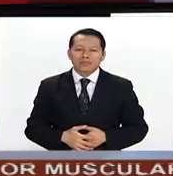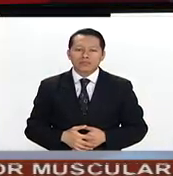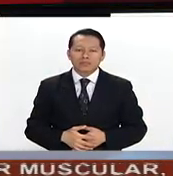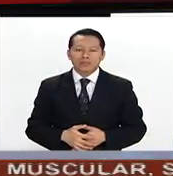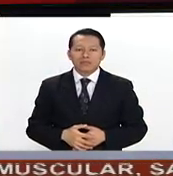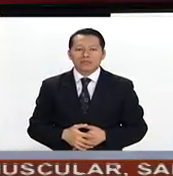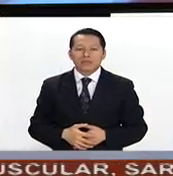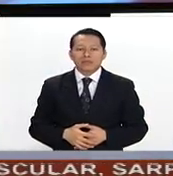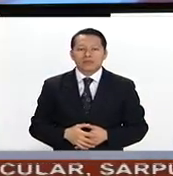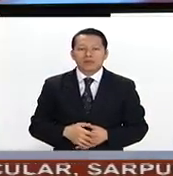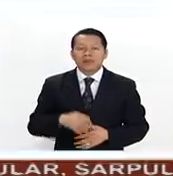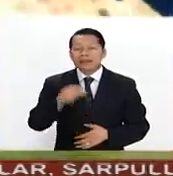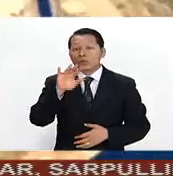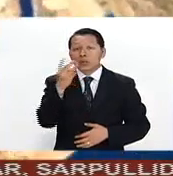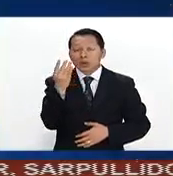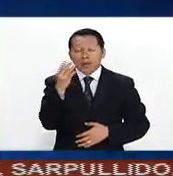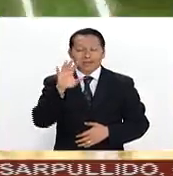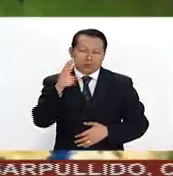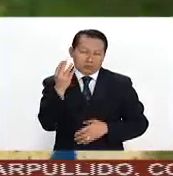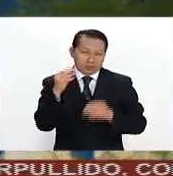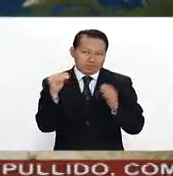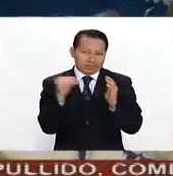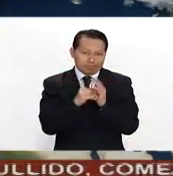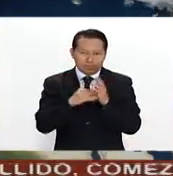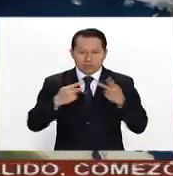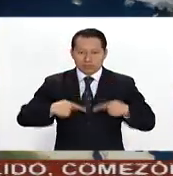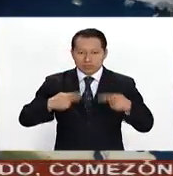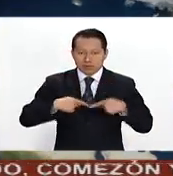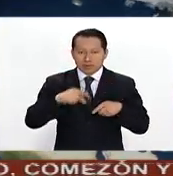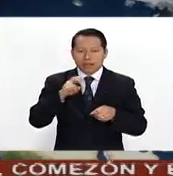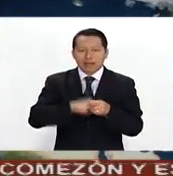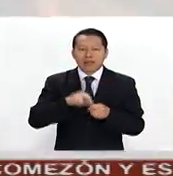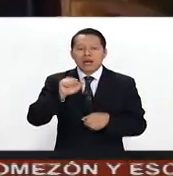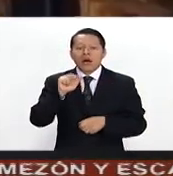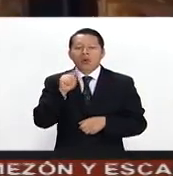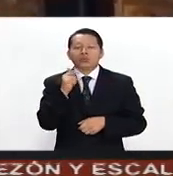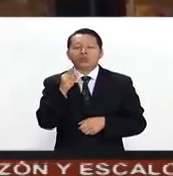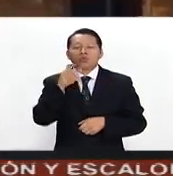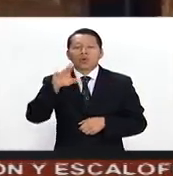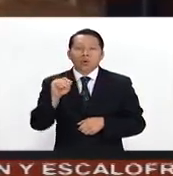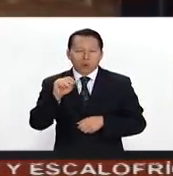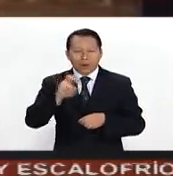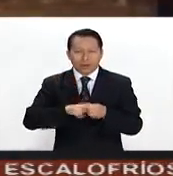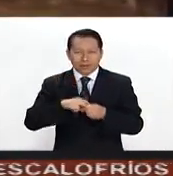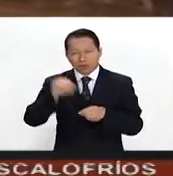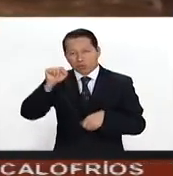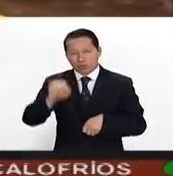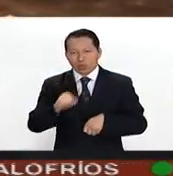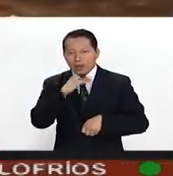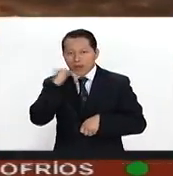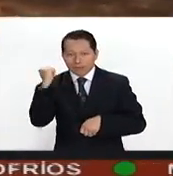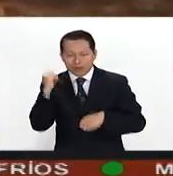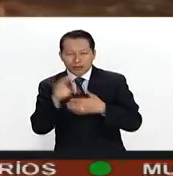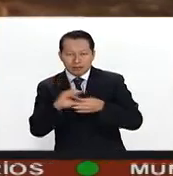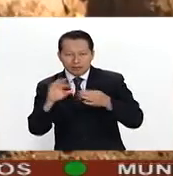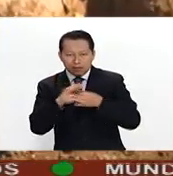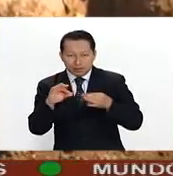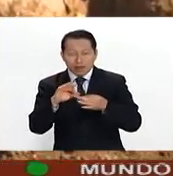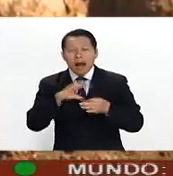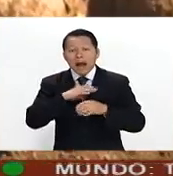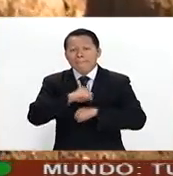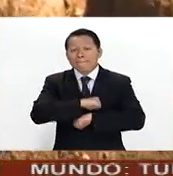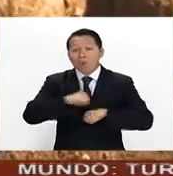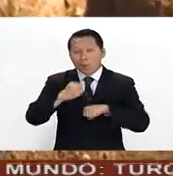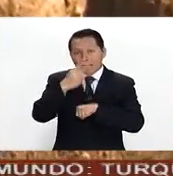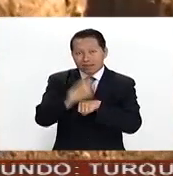Casi 54,000 residentes en la ciudad de Augsburgo, en el sur de Alemania, fueron evacuados para que una bomba de la Segunda